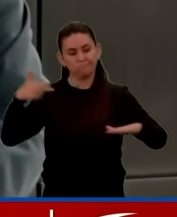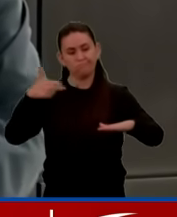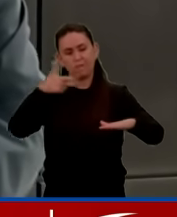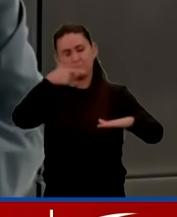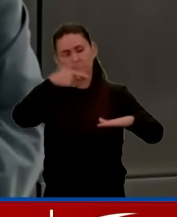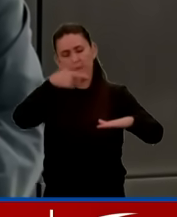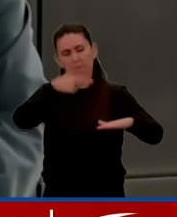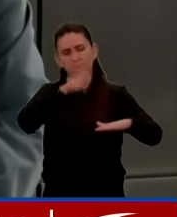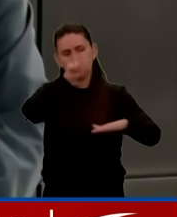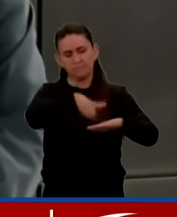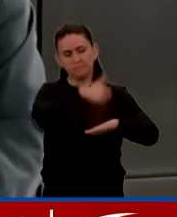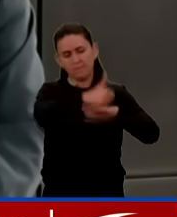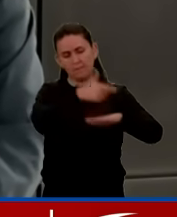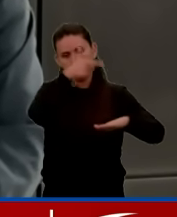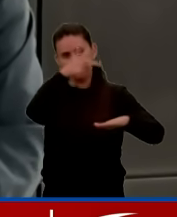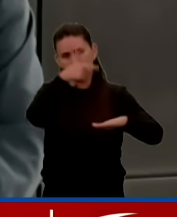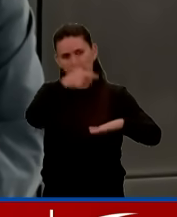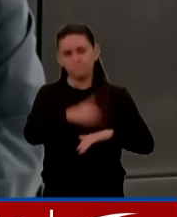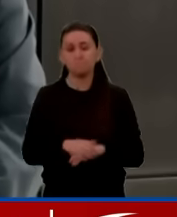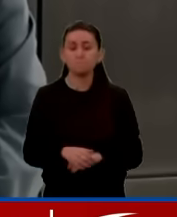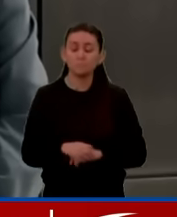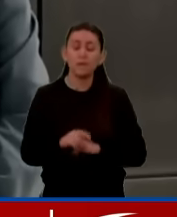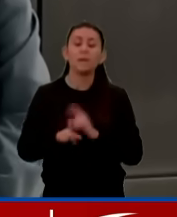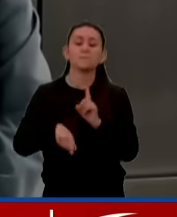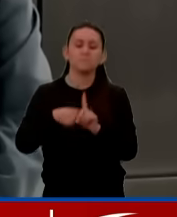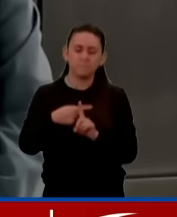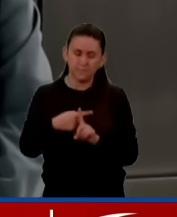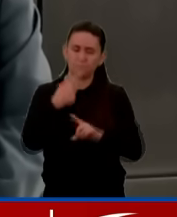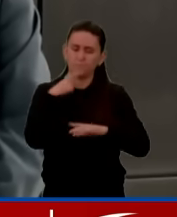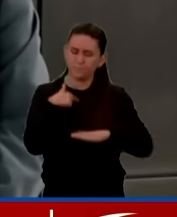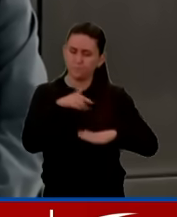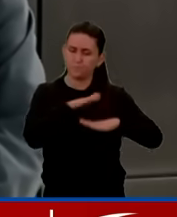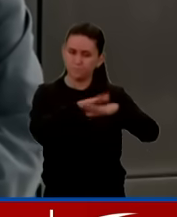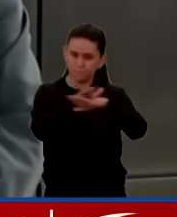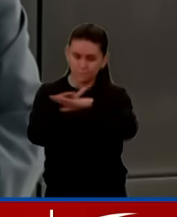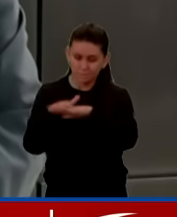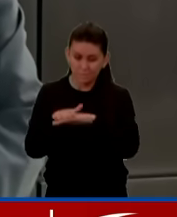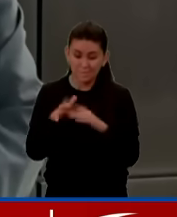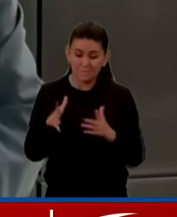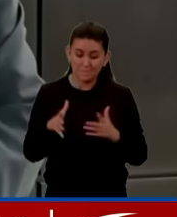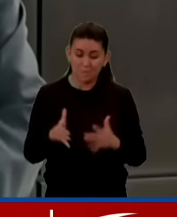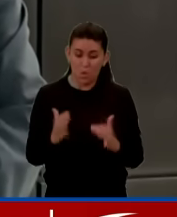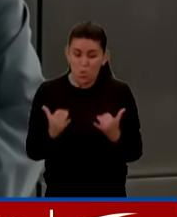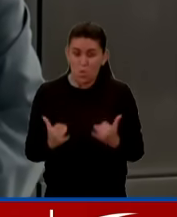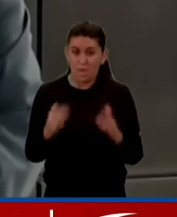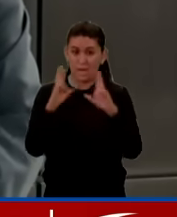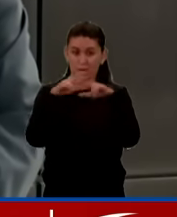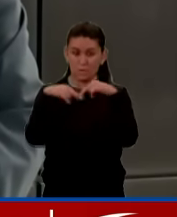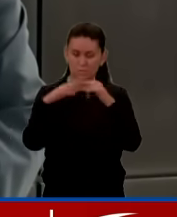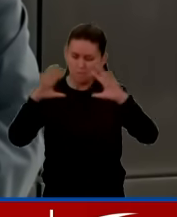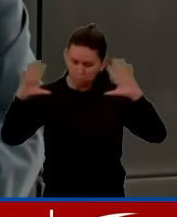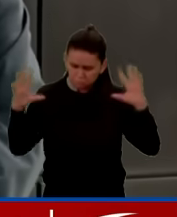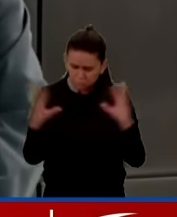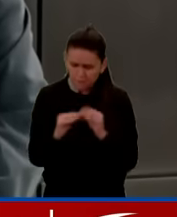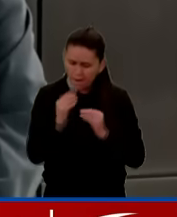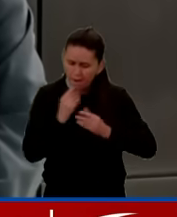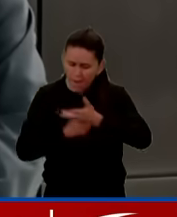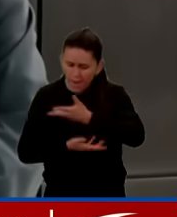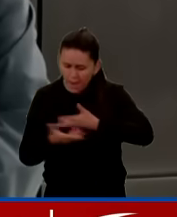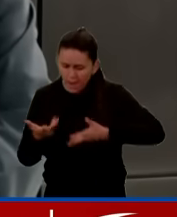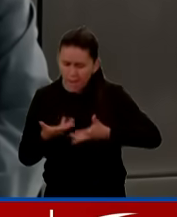coronel. Y anunciar también que, fruto de esta reunión, vamos a